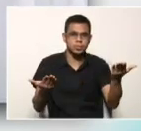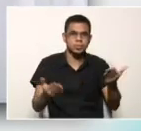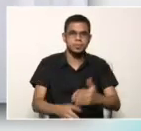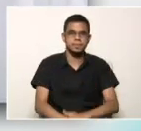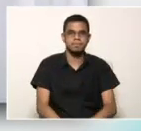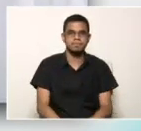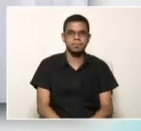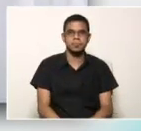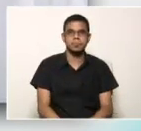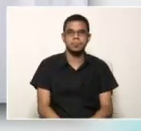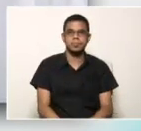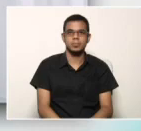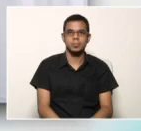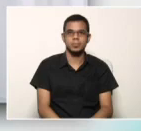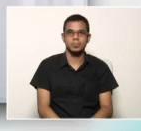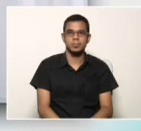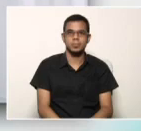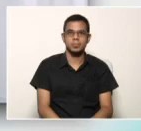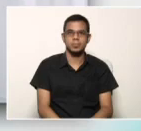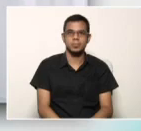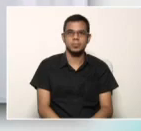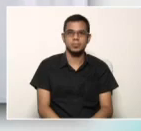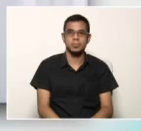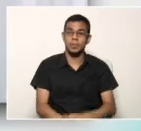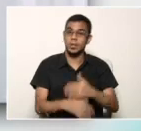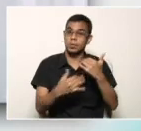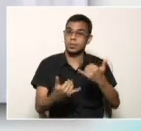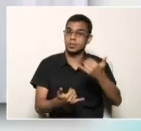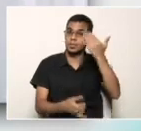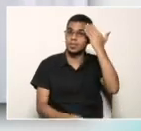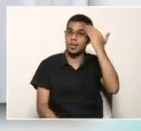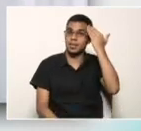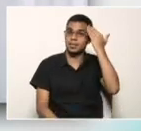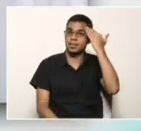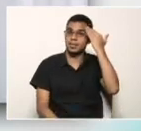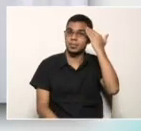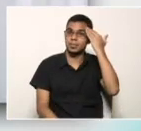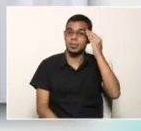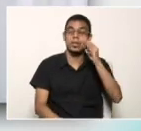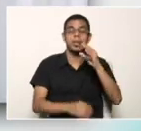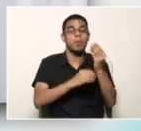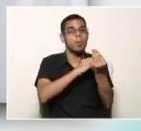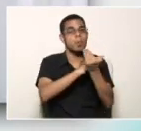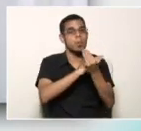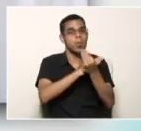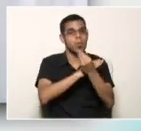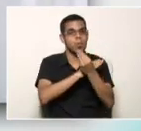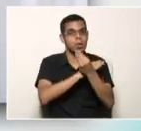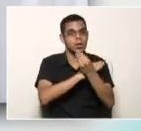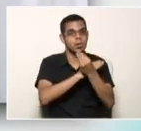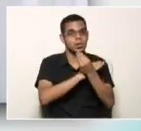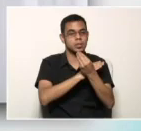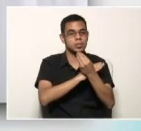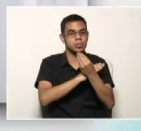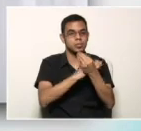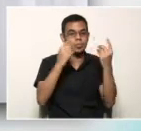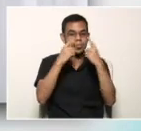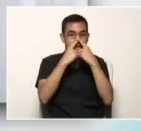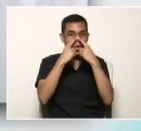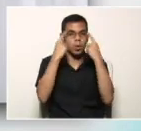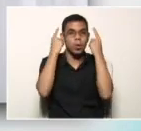y para su familia. Bien, ya sabemos que tenemos que protegernos de esta pandemia